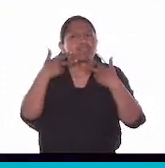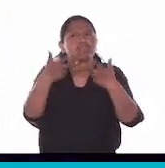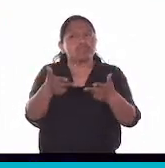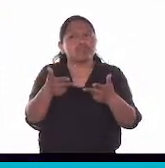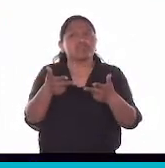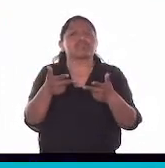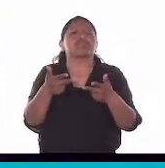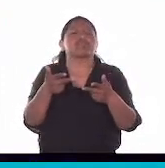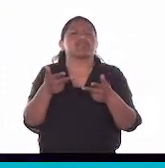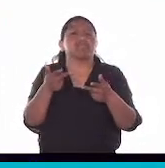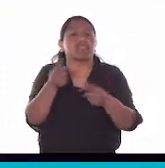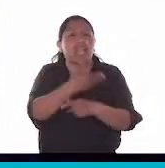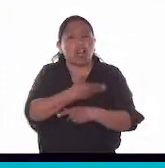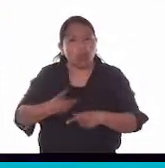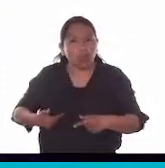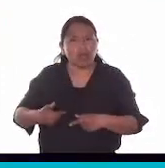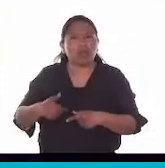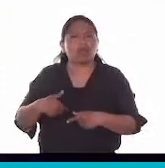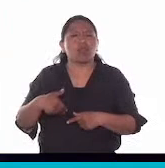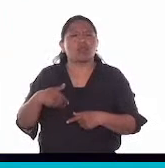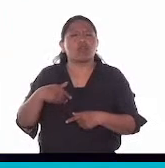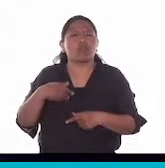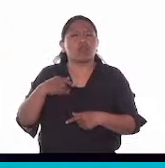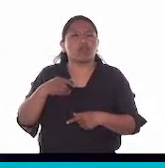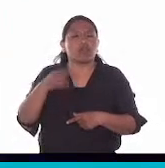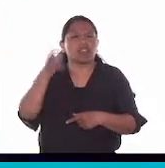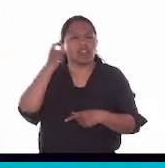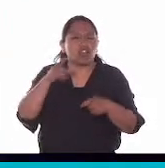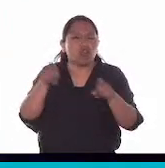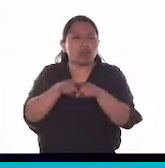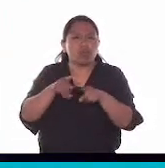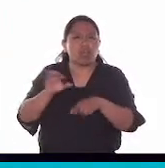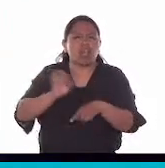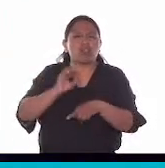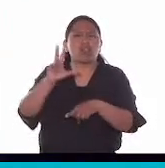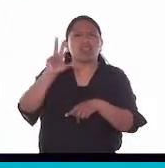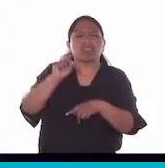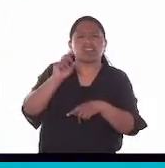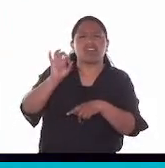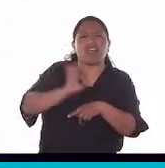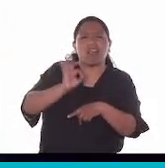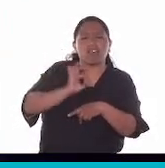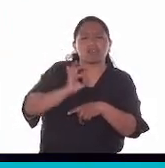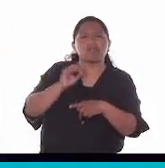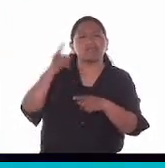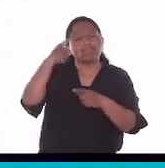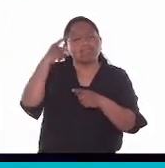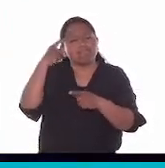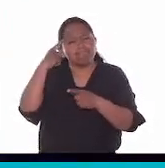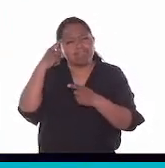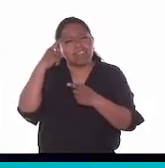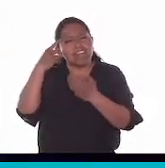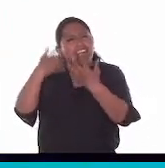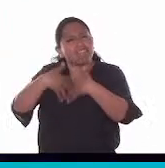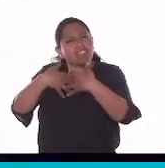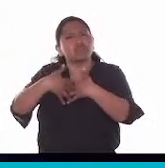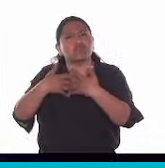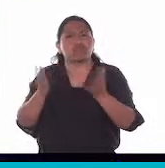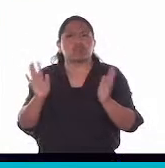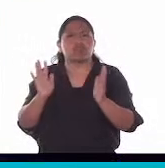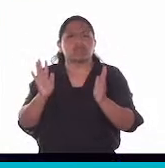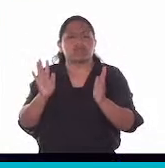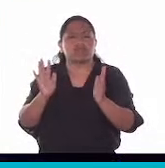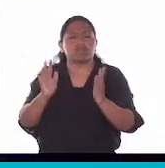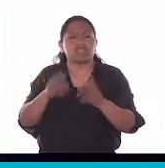decirle al gobernador que al igual que lo hizo el año pasado el marco de los 30 años recapacite que le dé